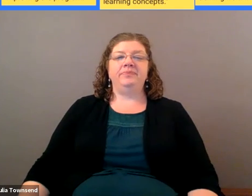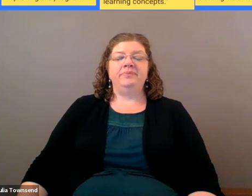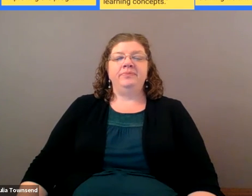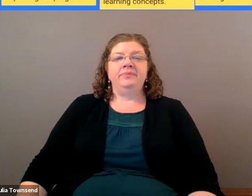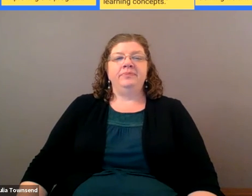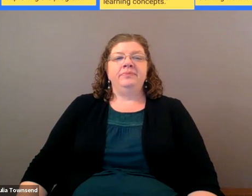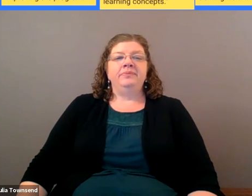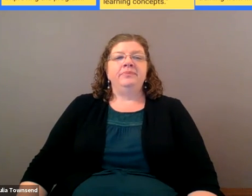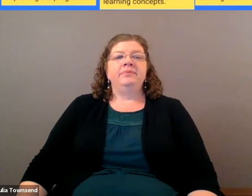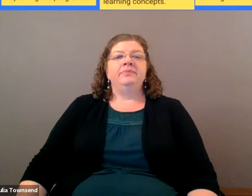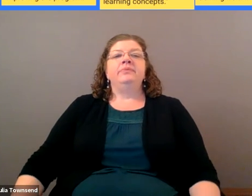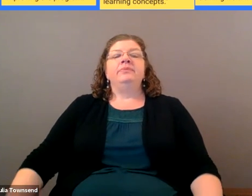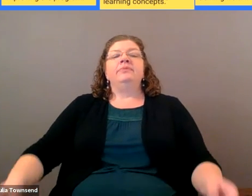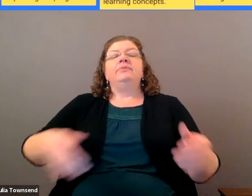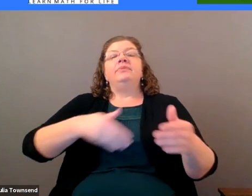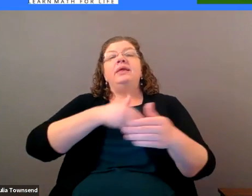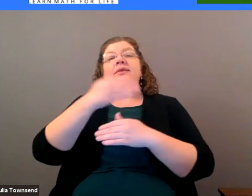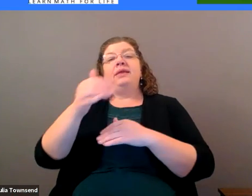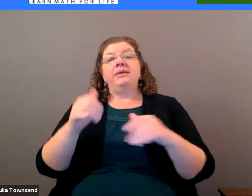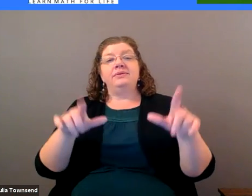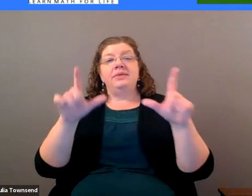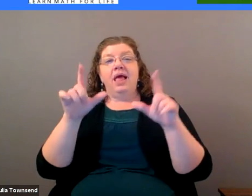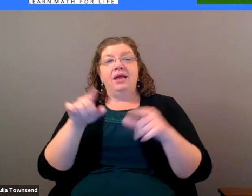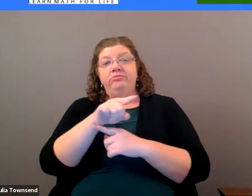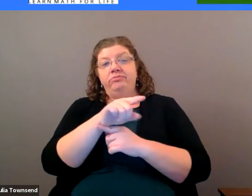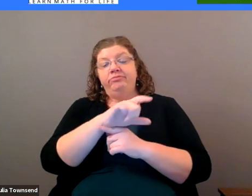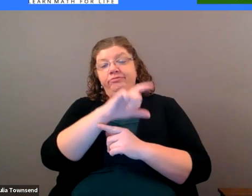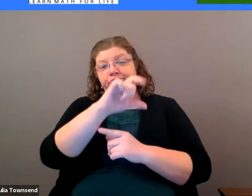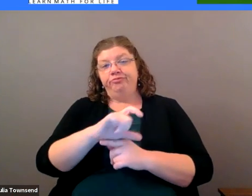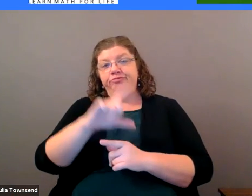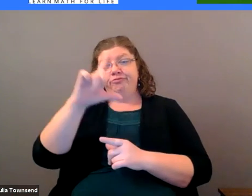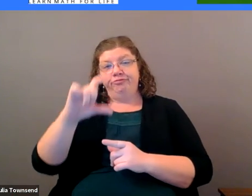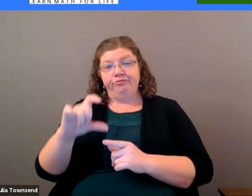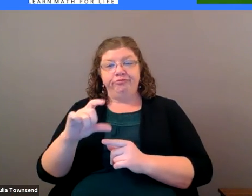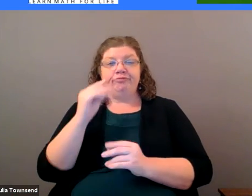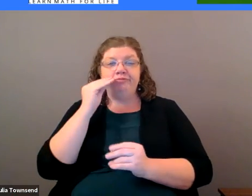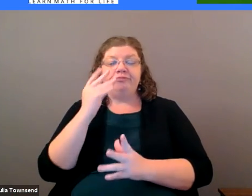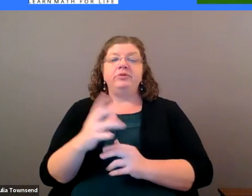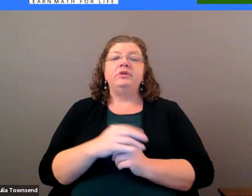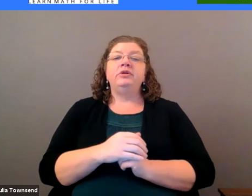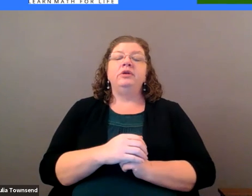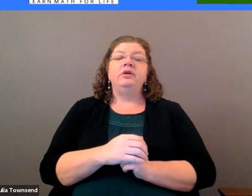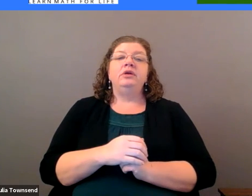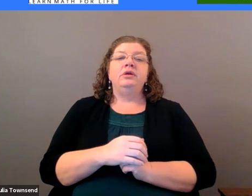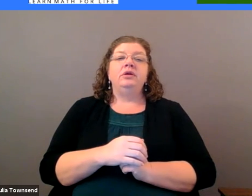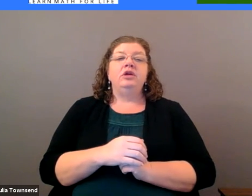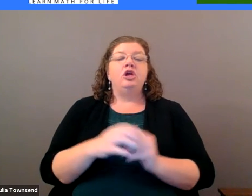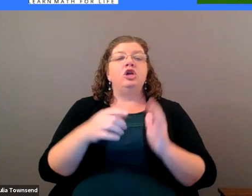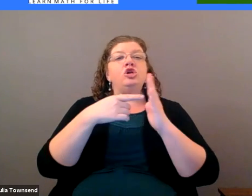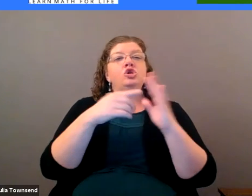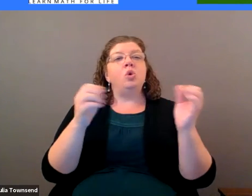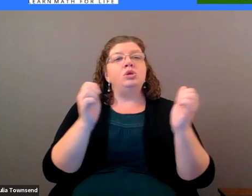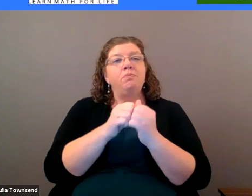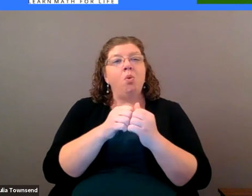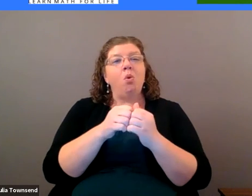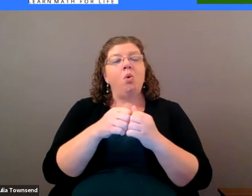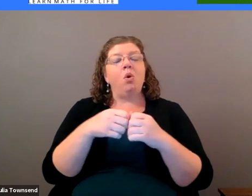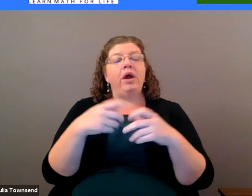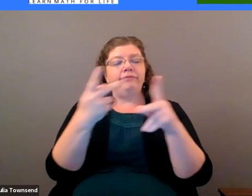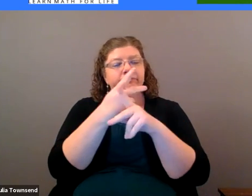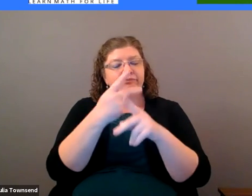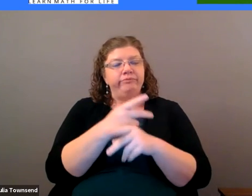último, aquí la última diapositiva. Esta es una diapositiva que muestra